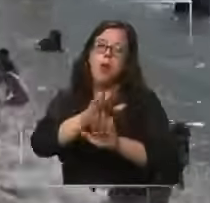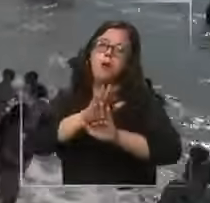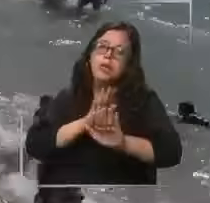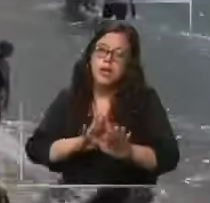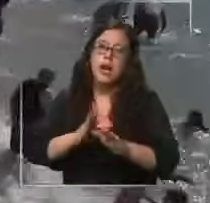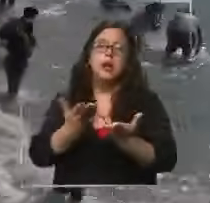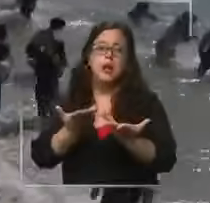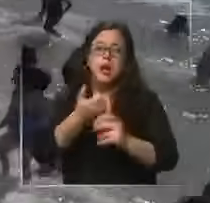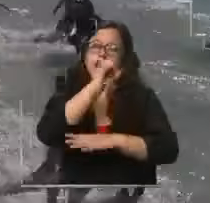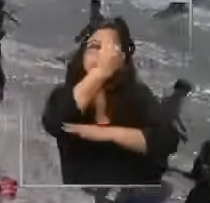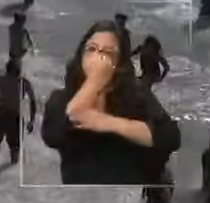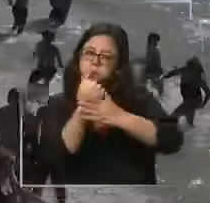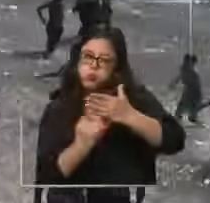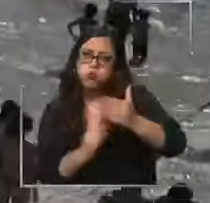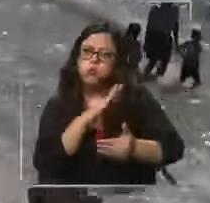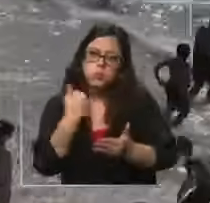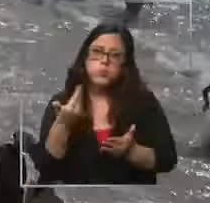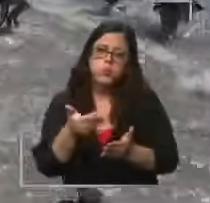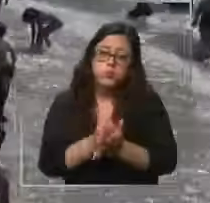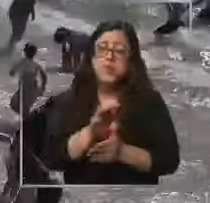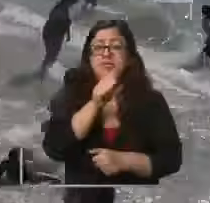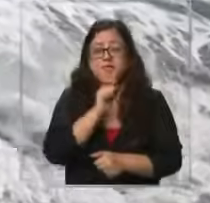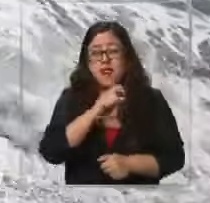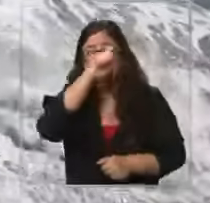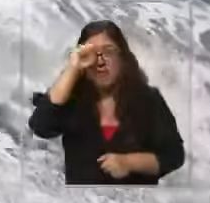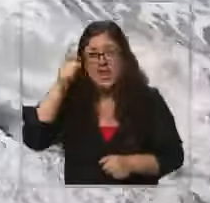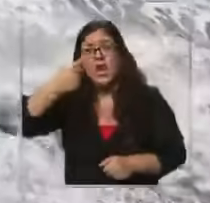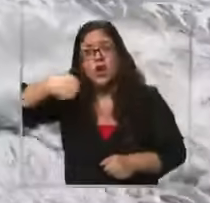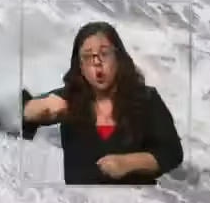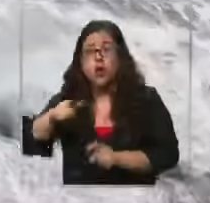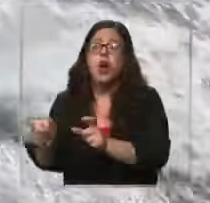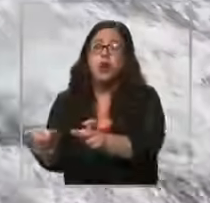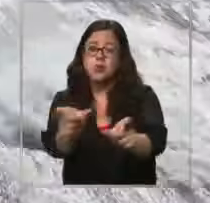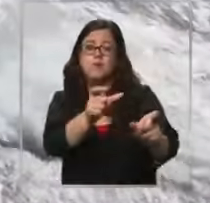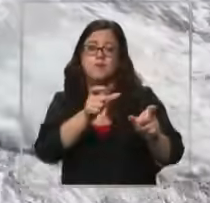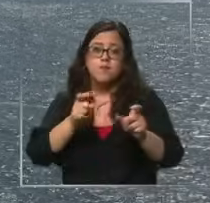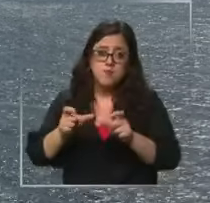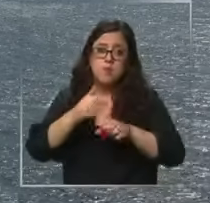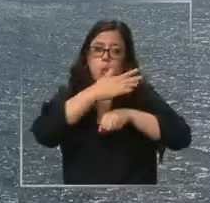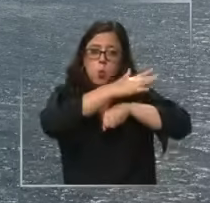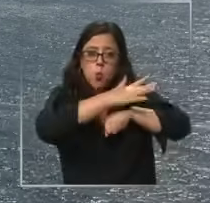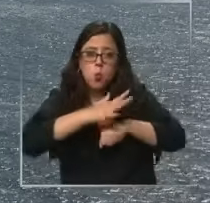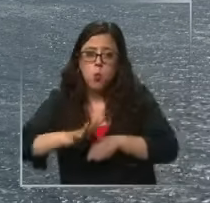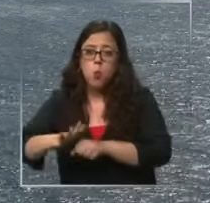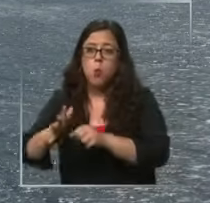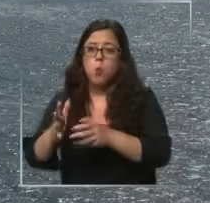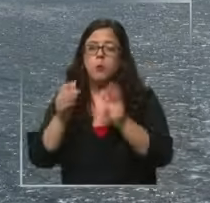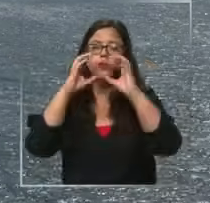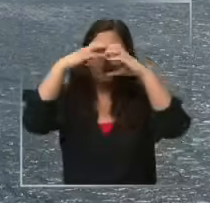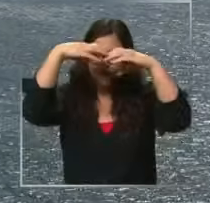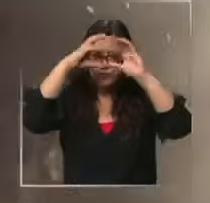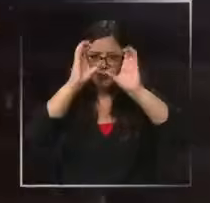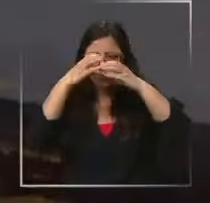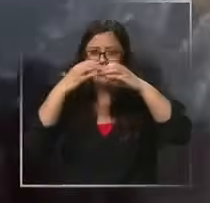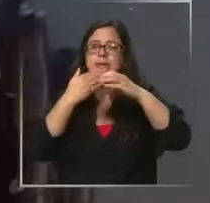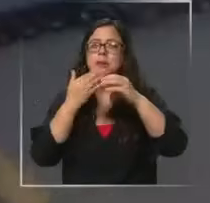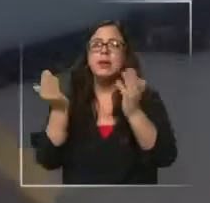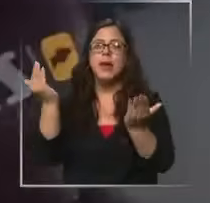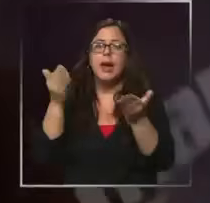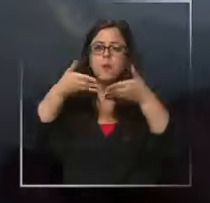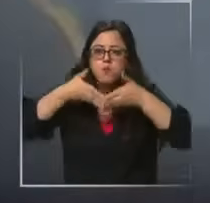por inmersión. Aún queda mucho verano. Ellos seguirán vigilando por aire, tierra y mar.